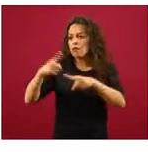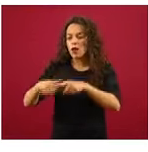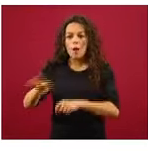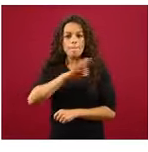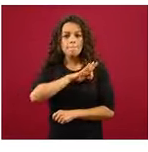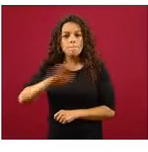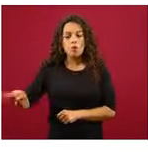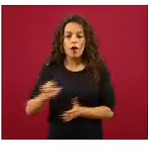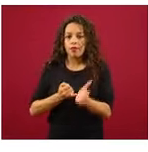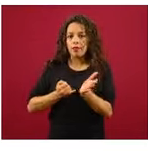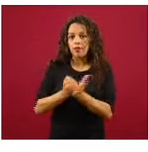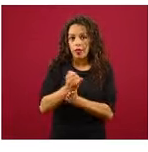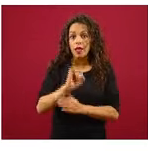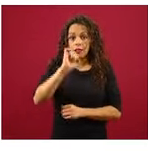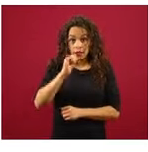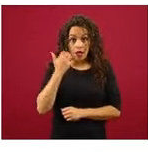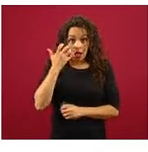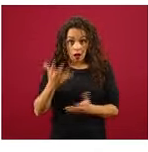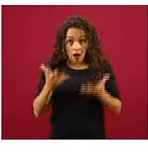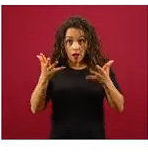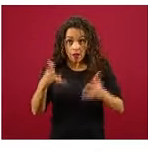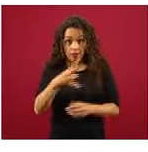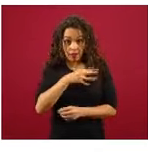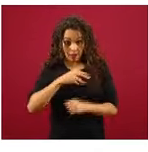y cuándo. La que sigue, por favor.